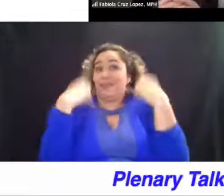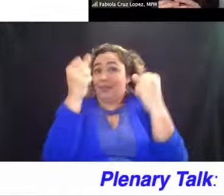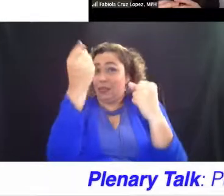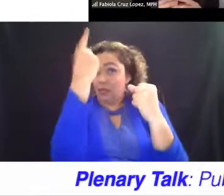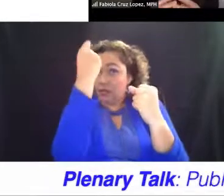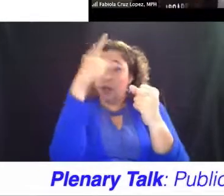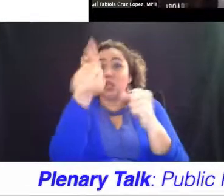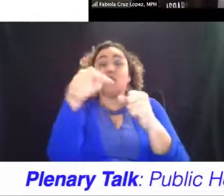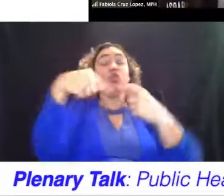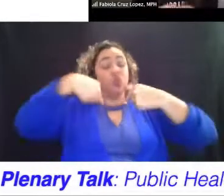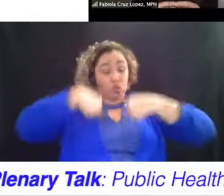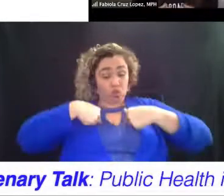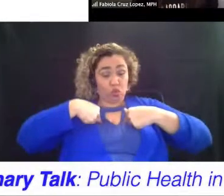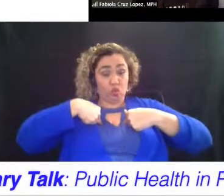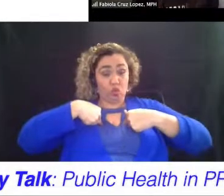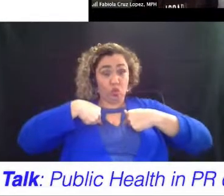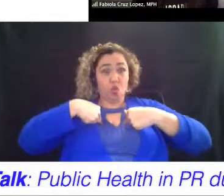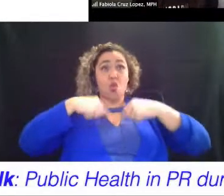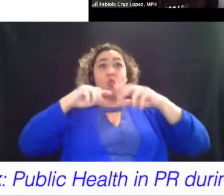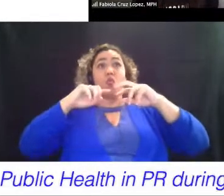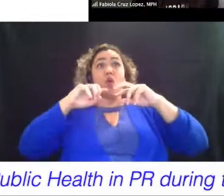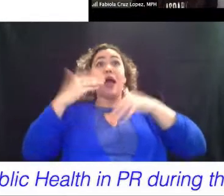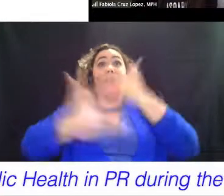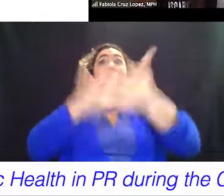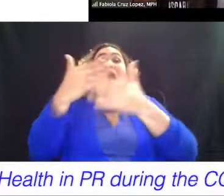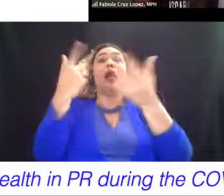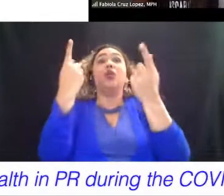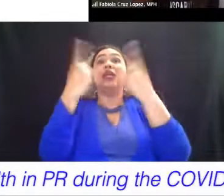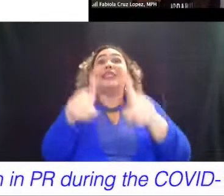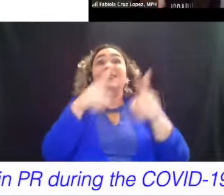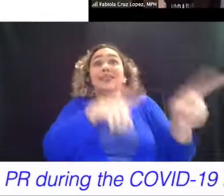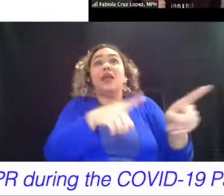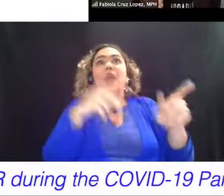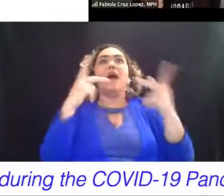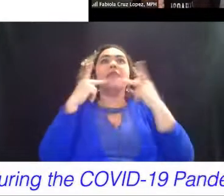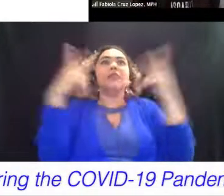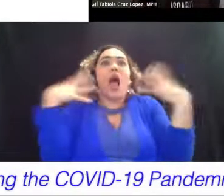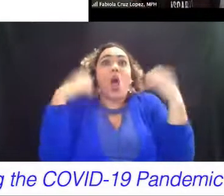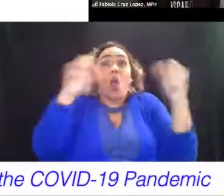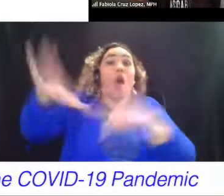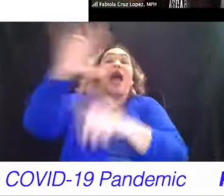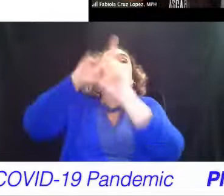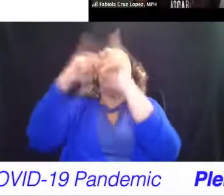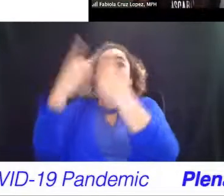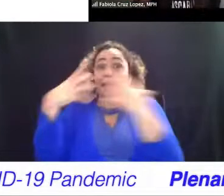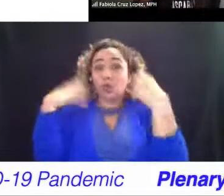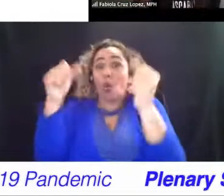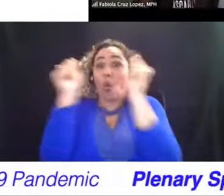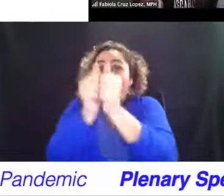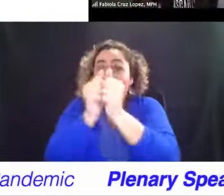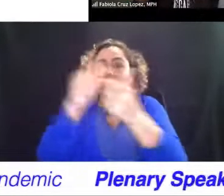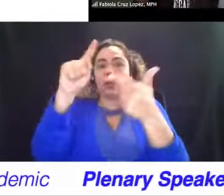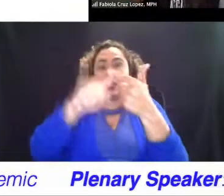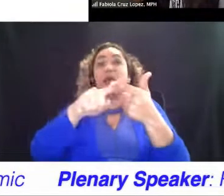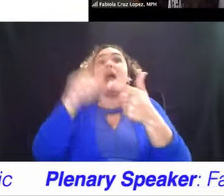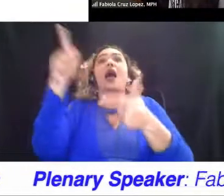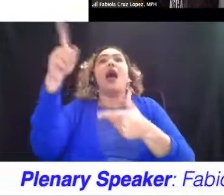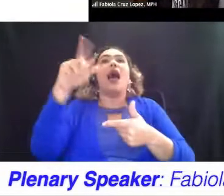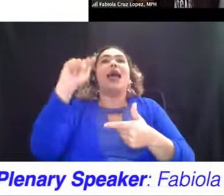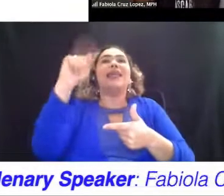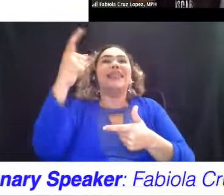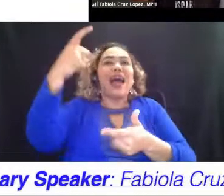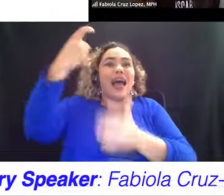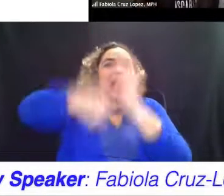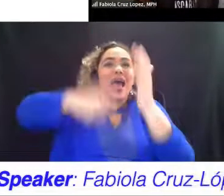está haciendo una respuesta de salud pública, es el departamento de salud, es Hacienda, es